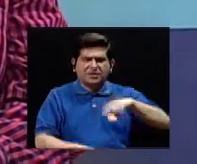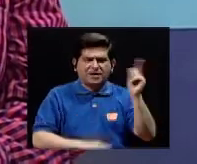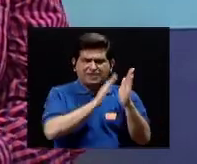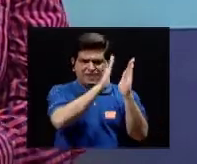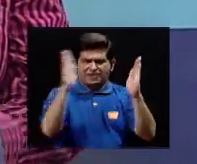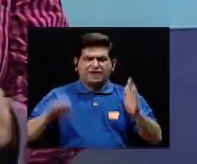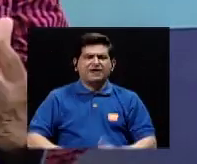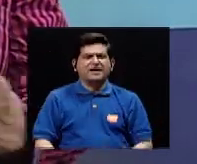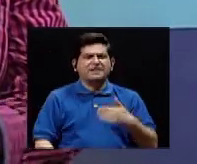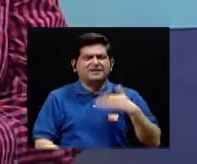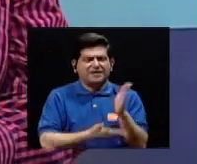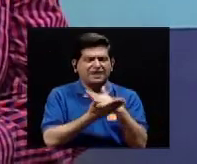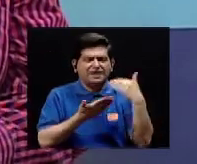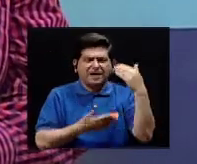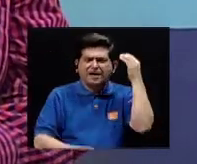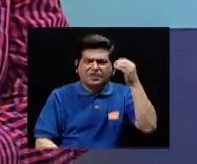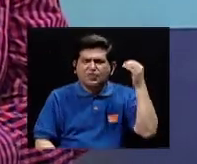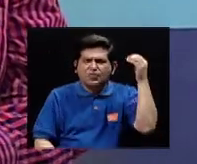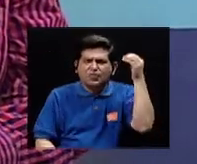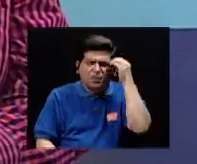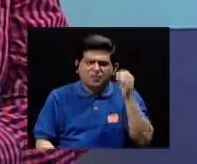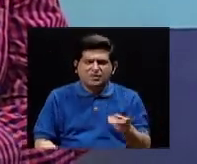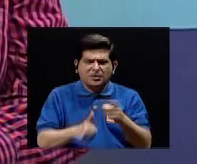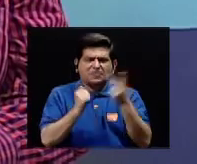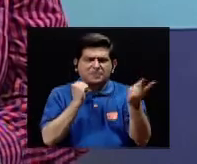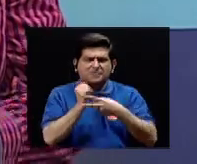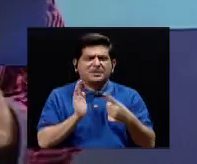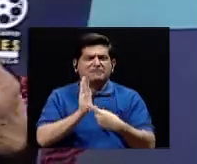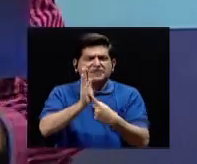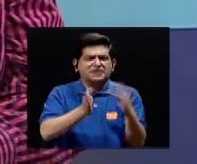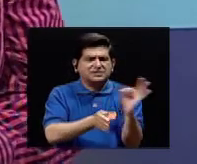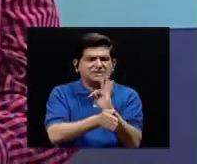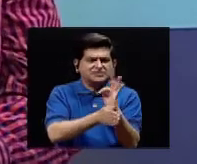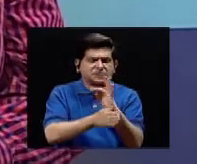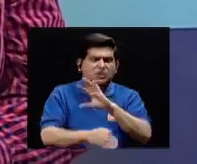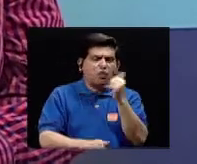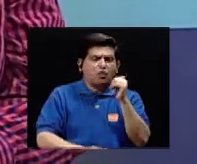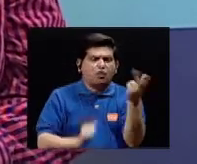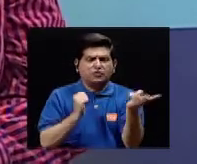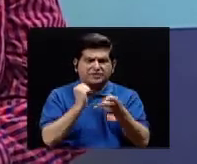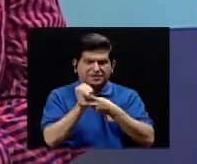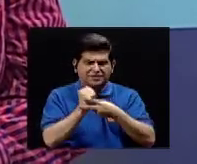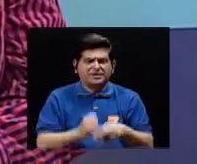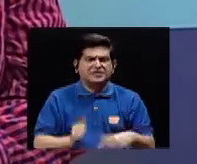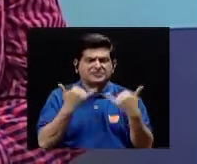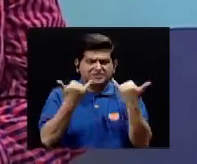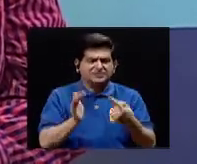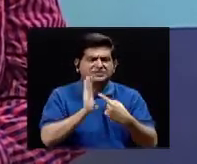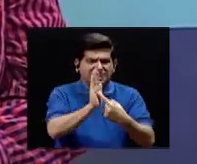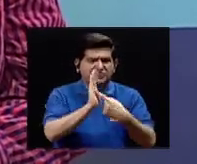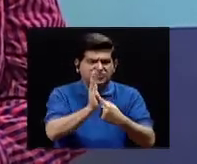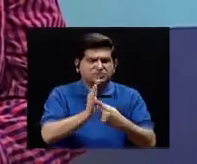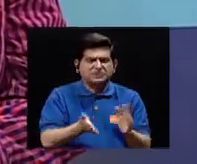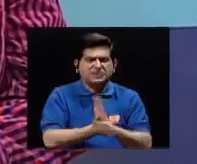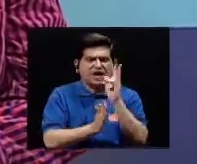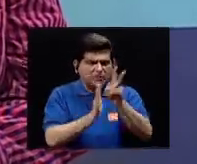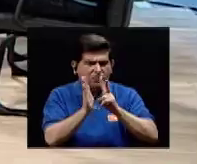Cinemateca. ¿Ha habido alguna repercusión del estreno en televisión y de otros estrenos que han realizado ya el